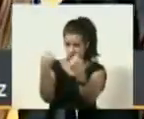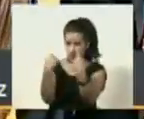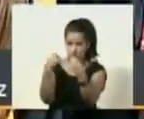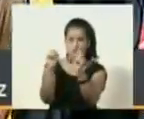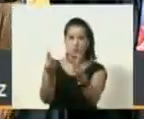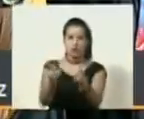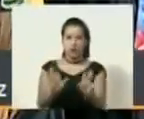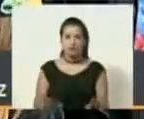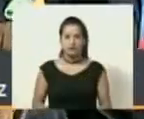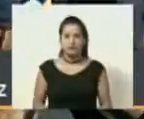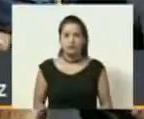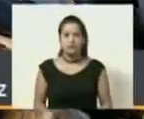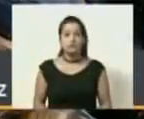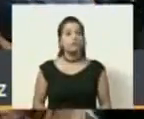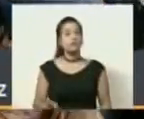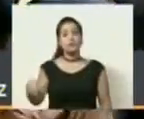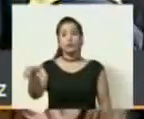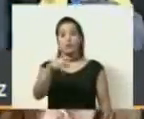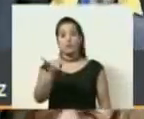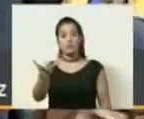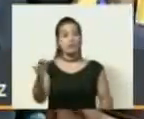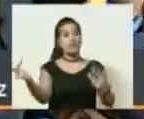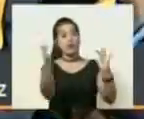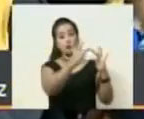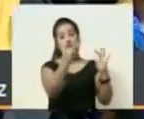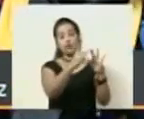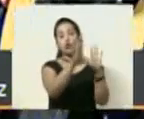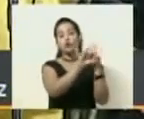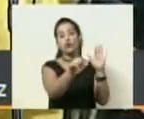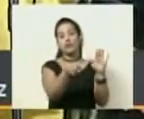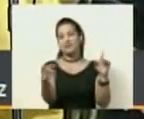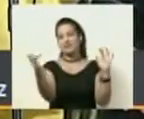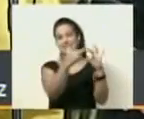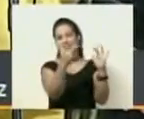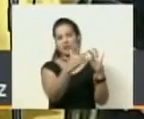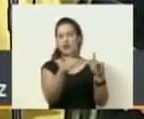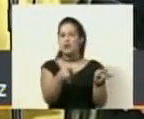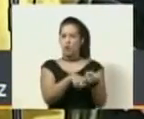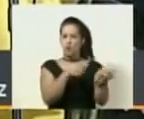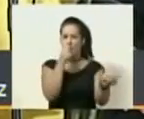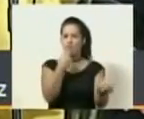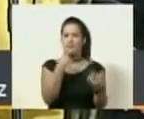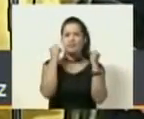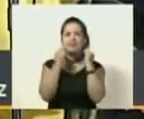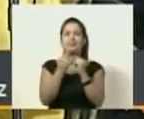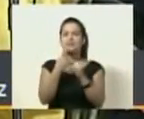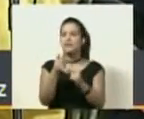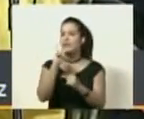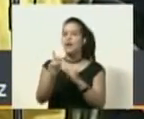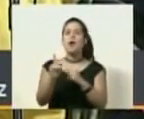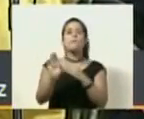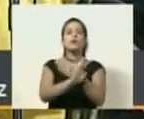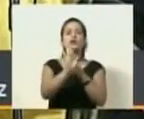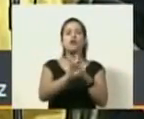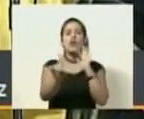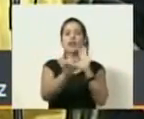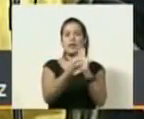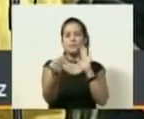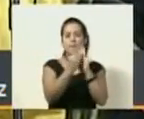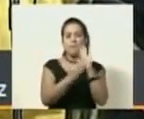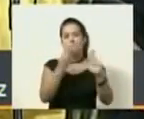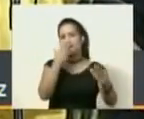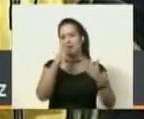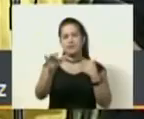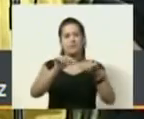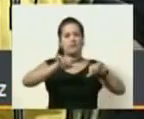Y con los constituyentes ustedes interactuando tendremos lo que dijo Pedro. Una protección legal para siempre, para que nadie